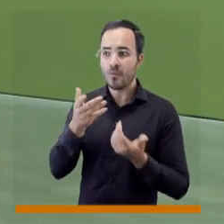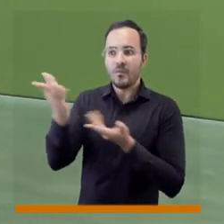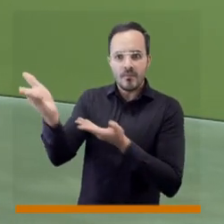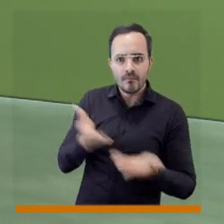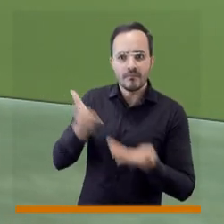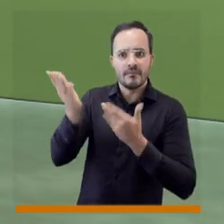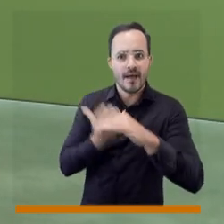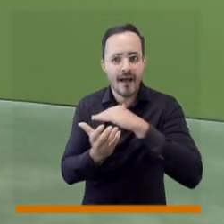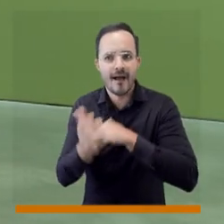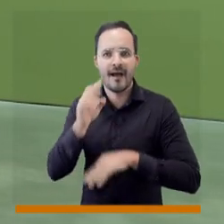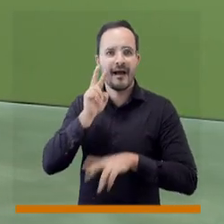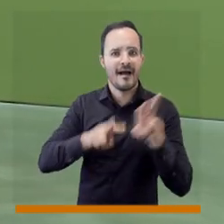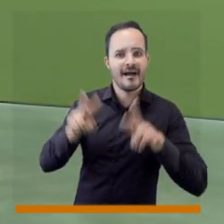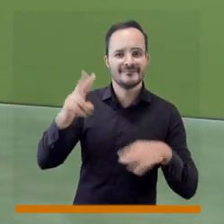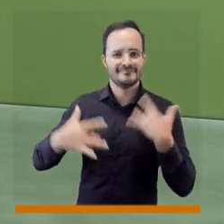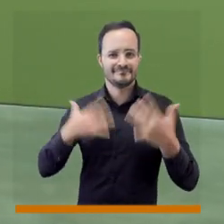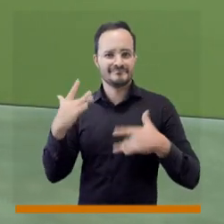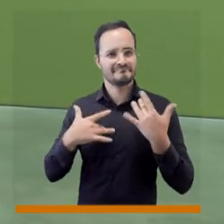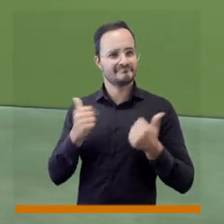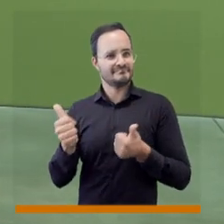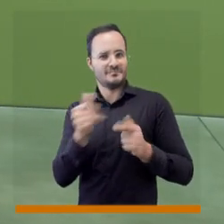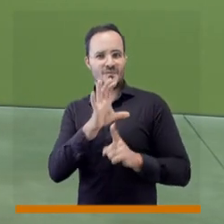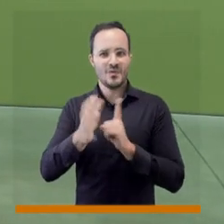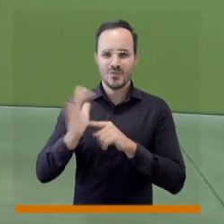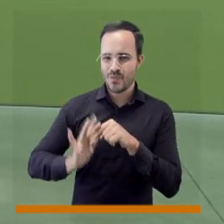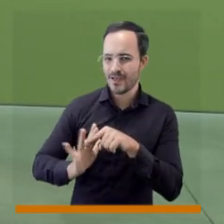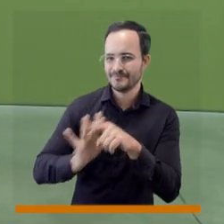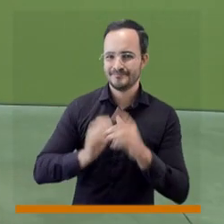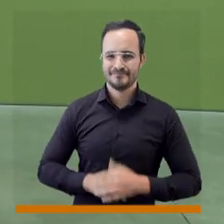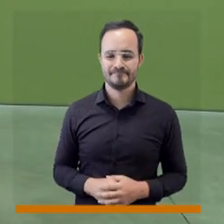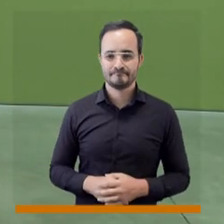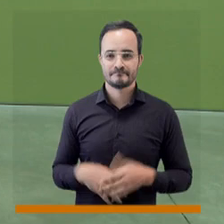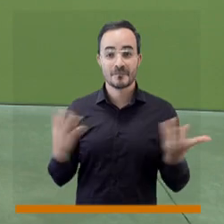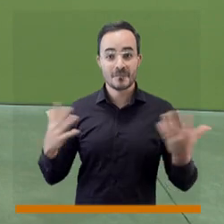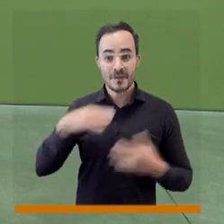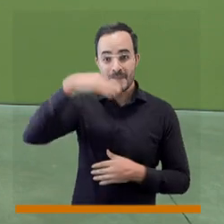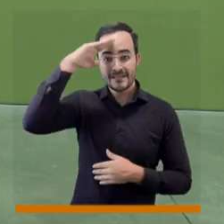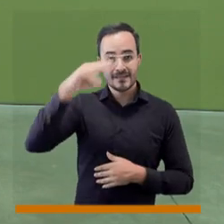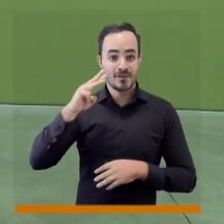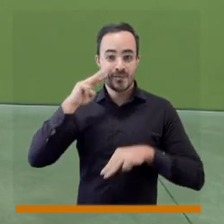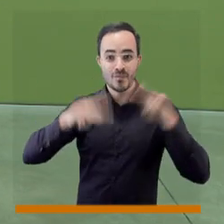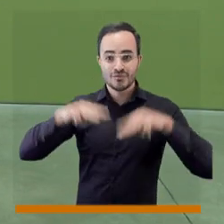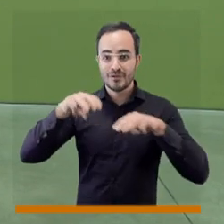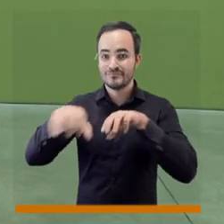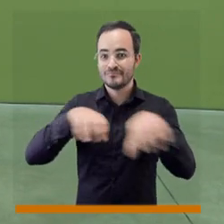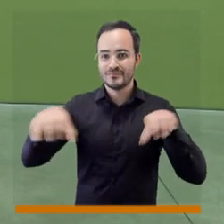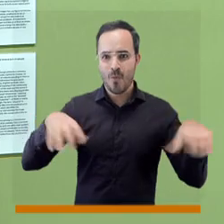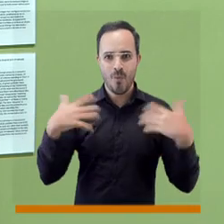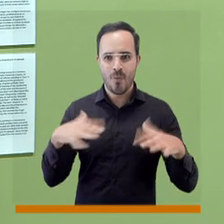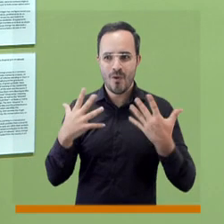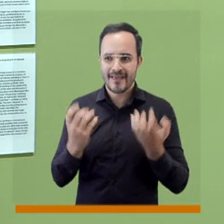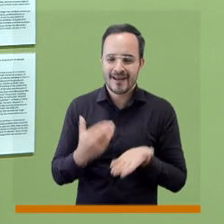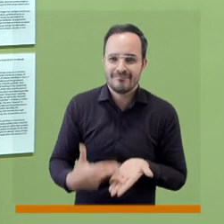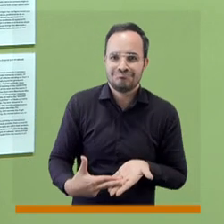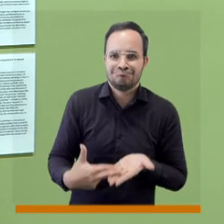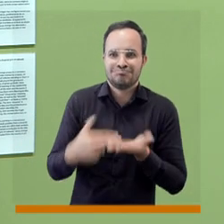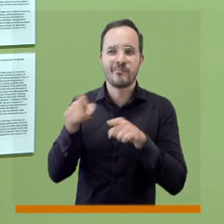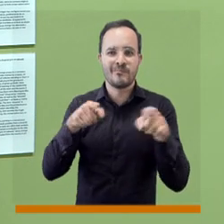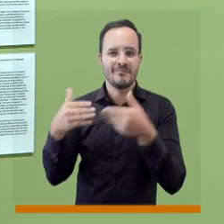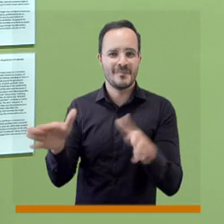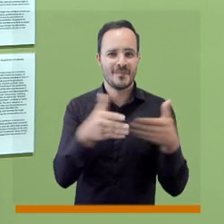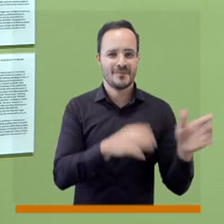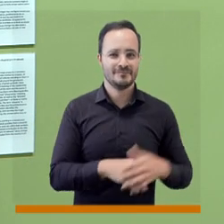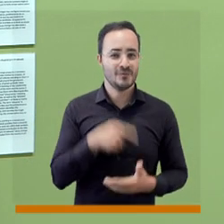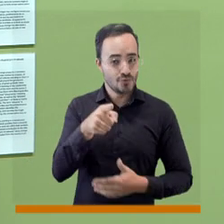y que vaya formando ese hábito de consumo cultural. Los museos de Medellín en pleno resurgir.